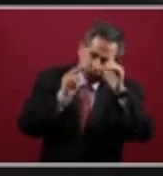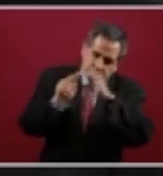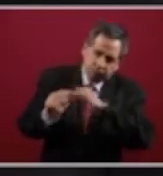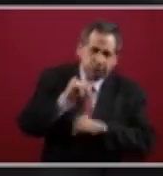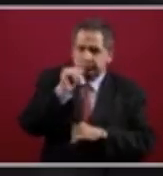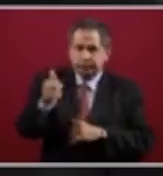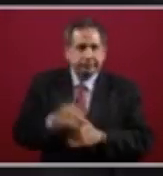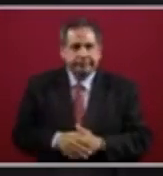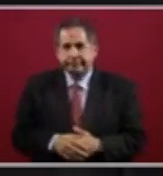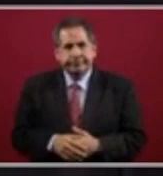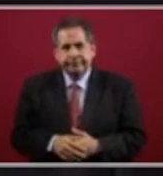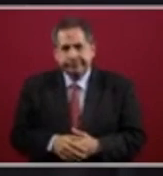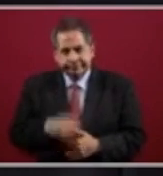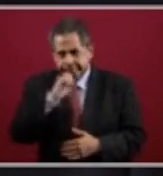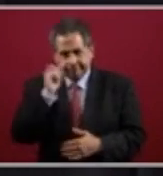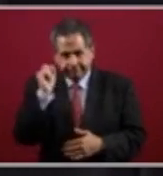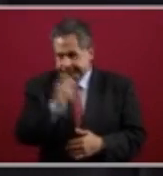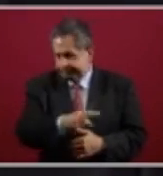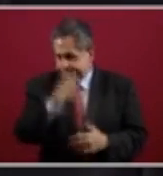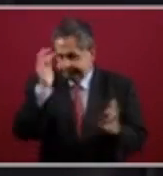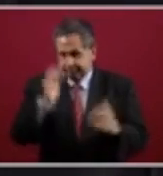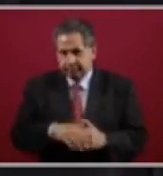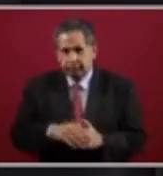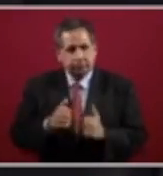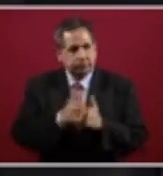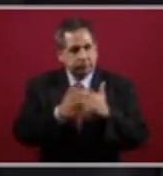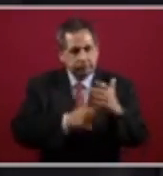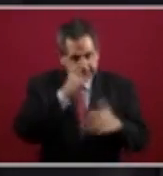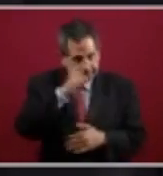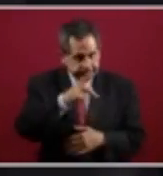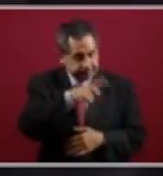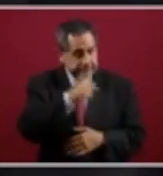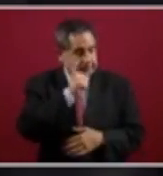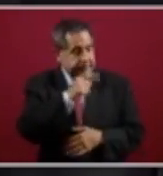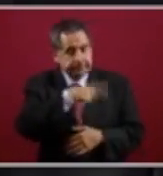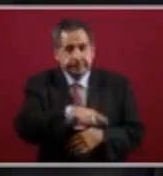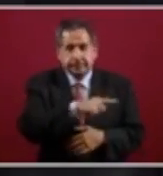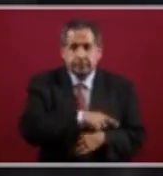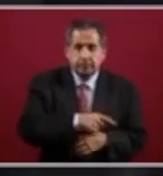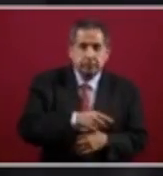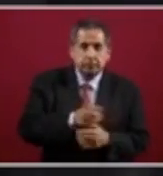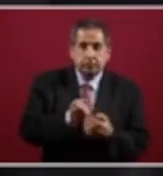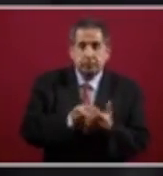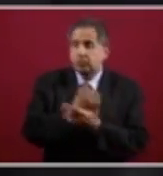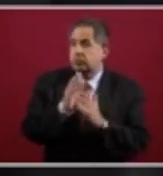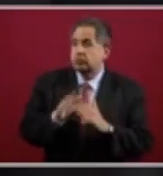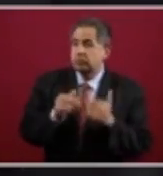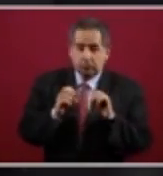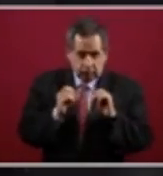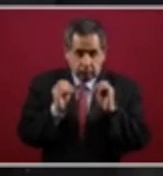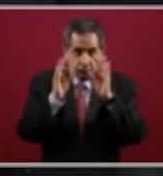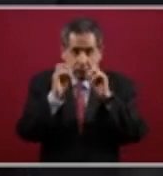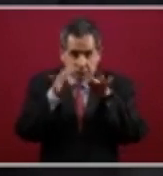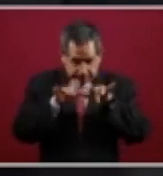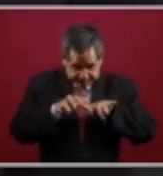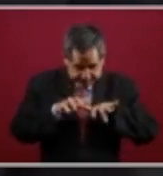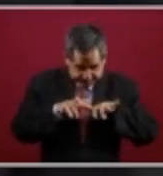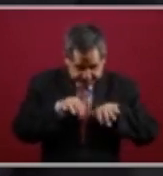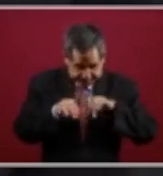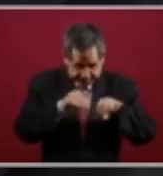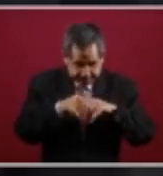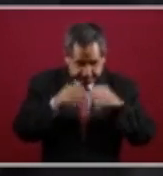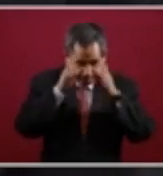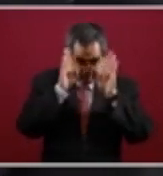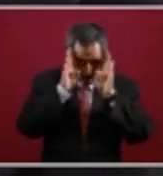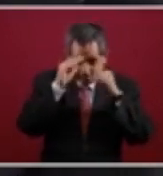lo general también, con todo respeto, no salen de las oficinas, de